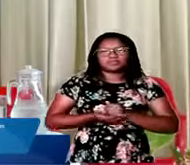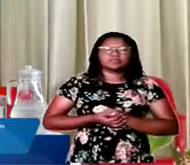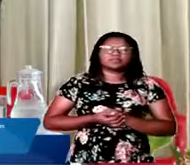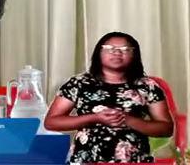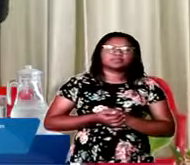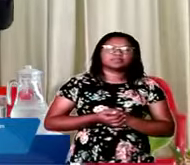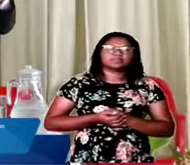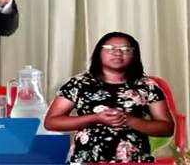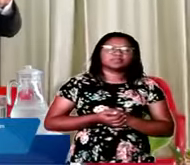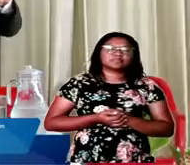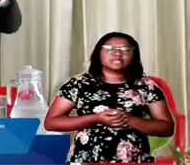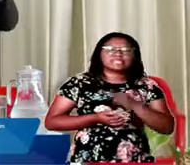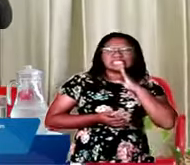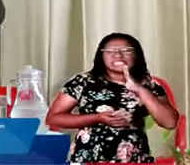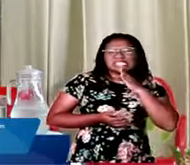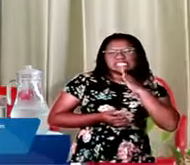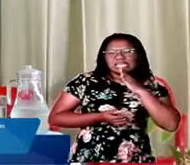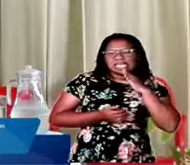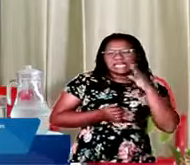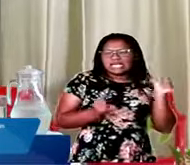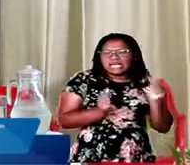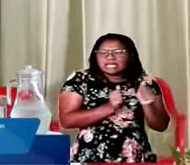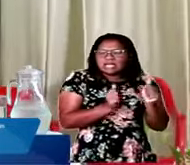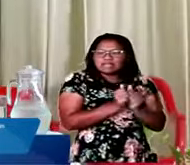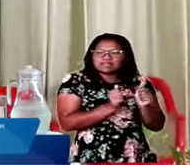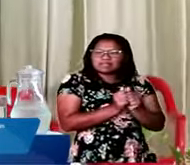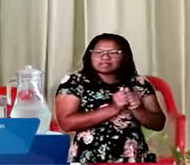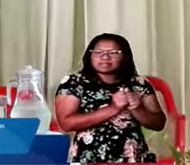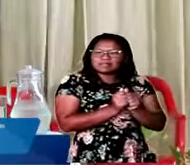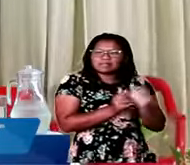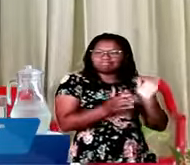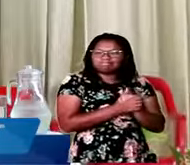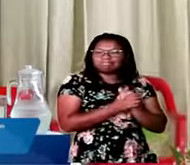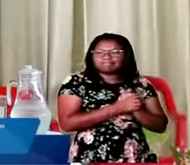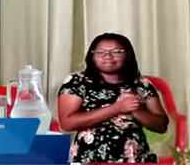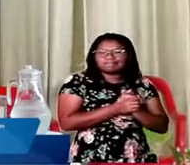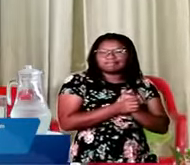que es el prójimo del que estaba tendido?